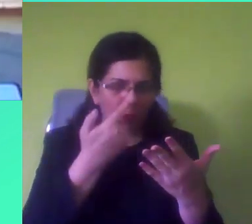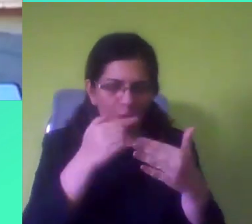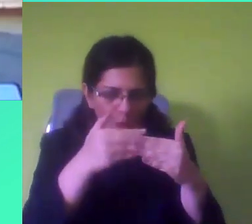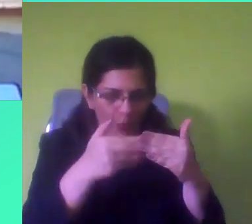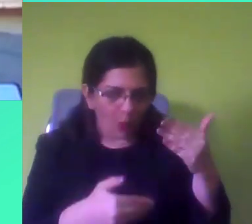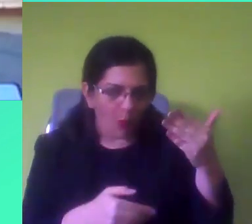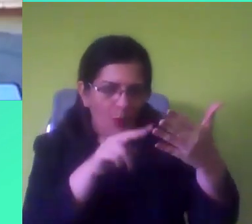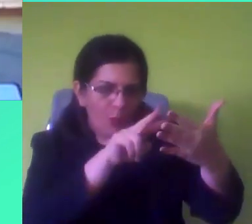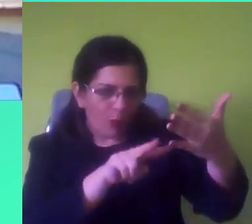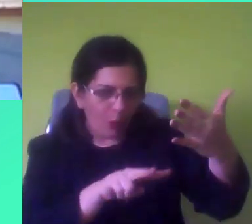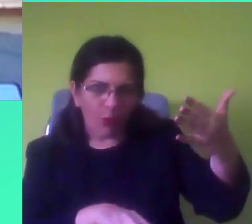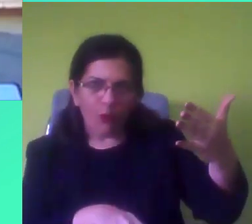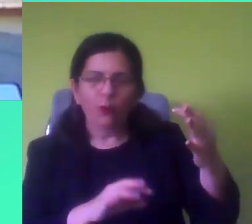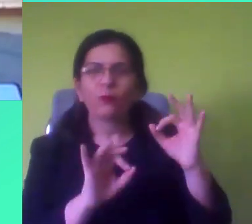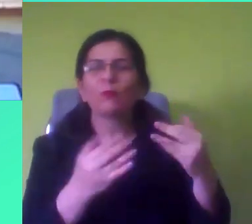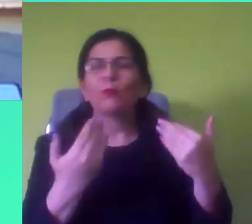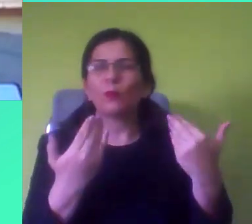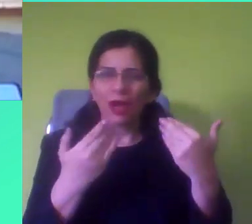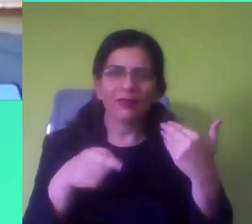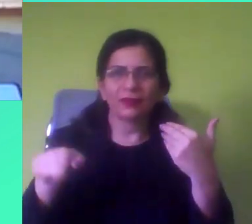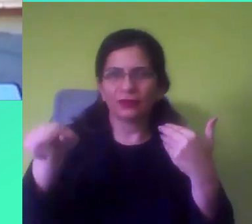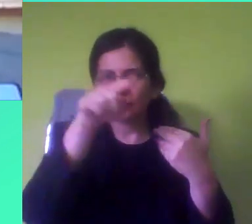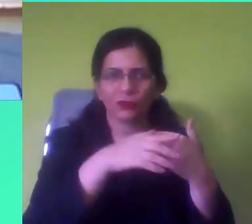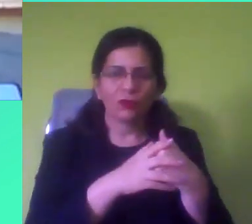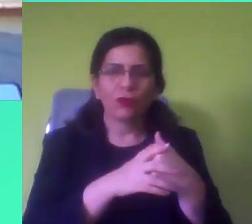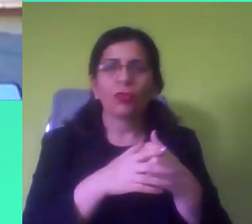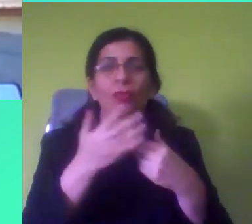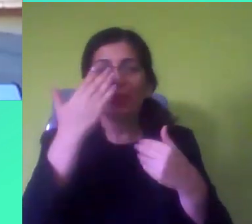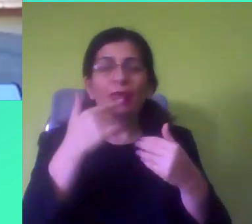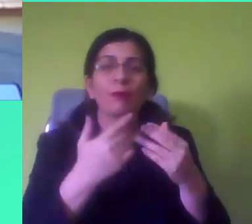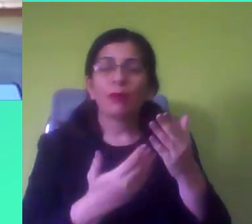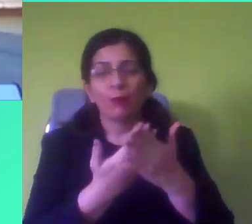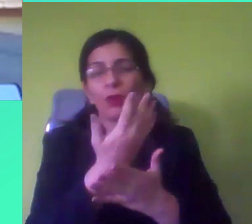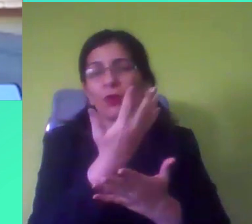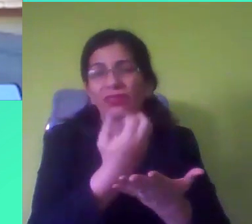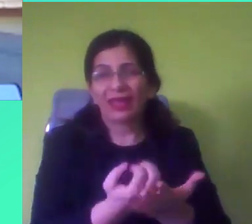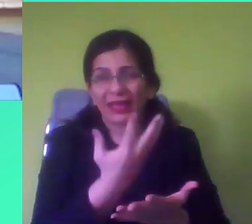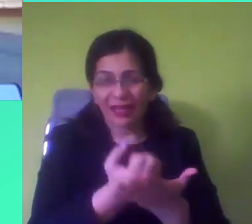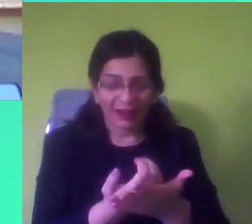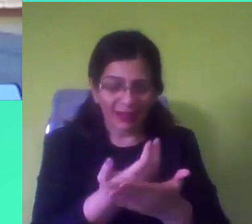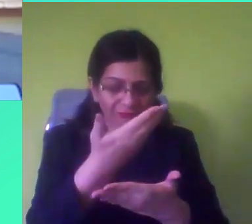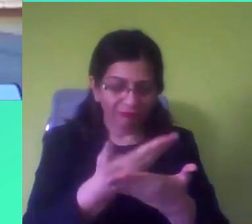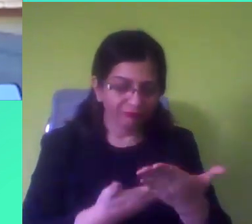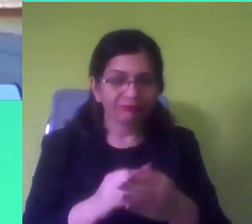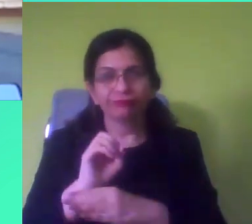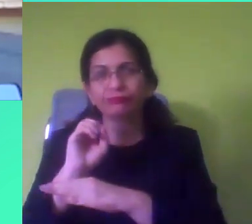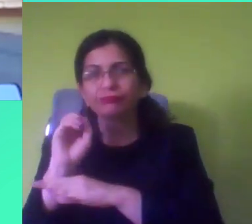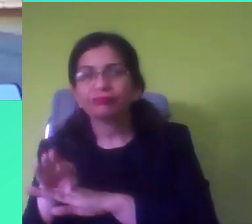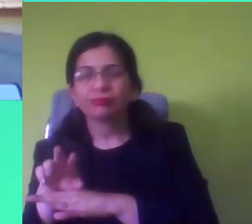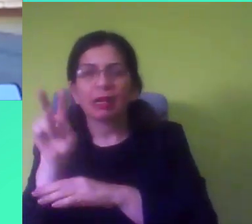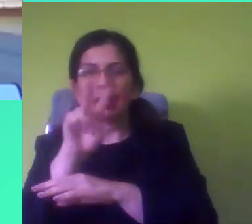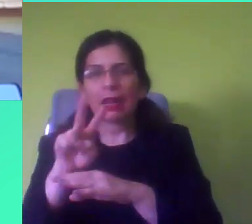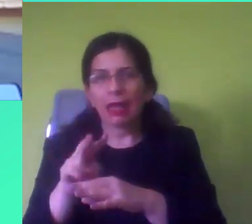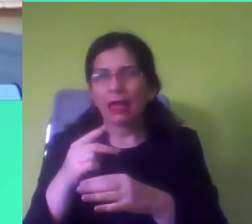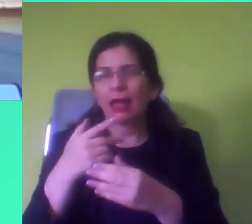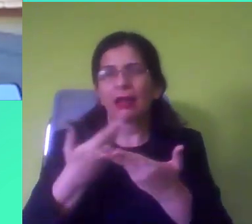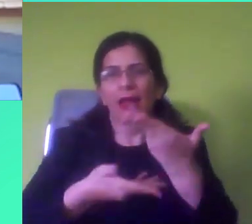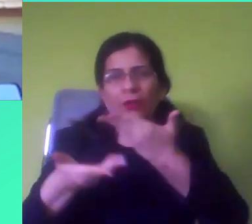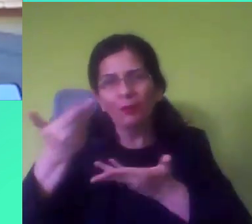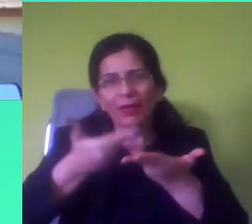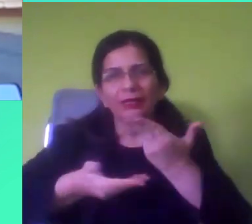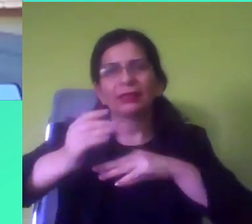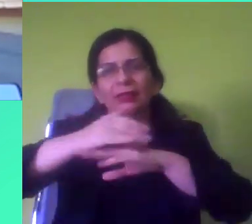y justamente es por ahí un documento que se puede llevar al aula o lo pueden dar como material de